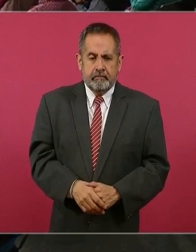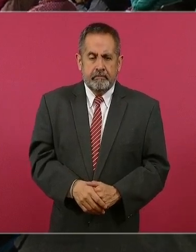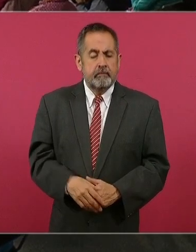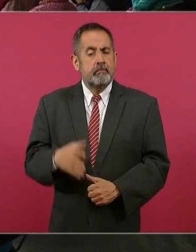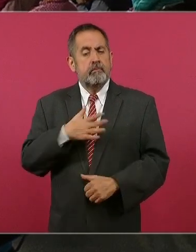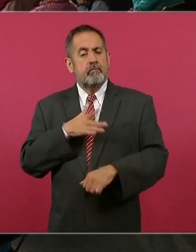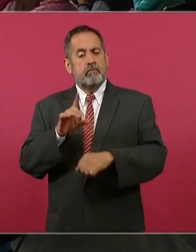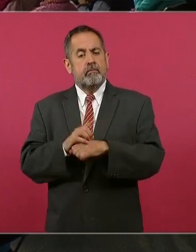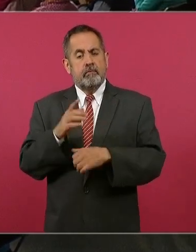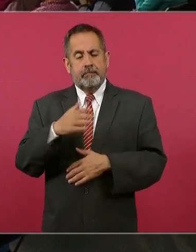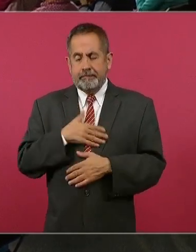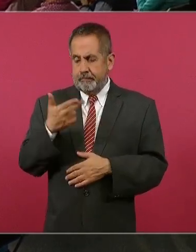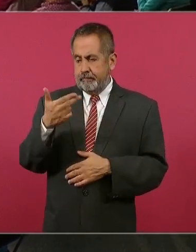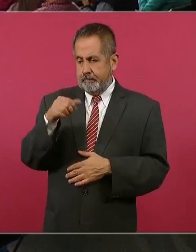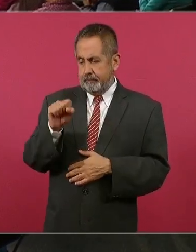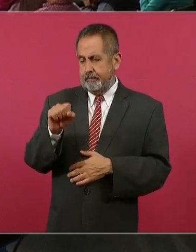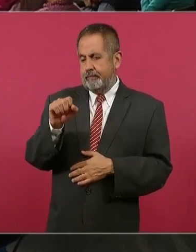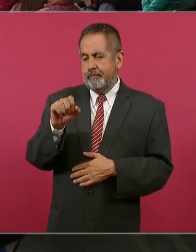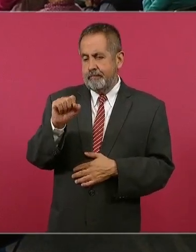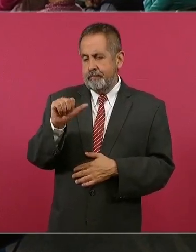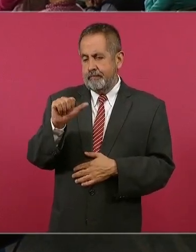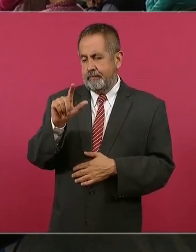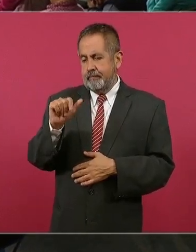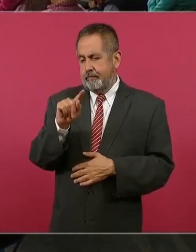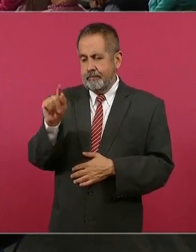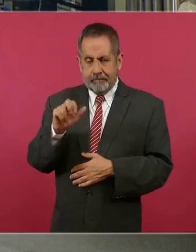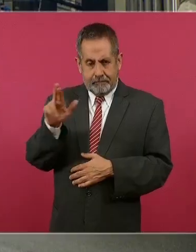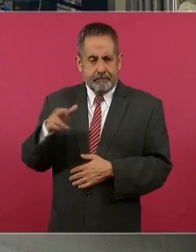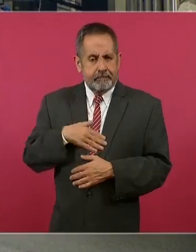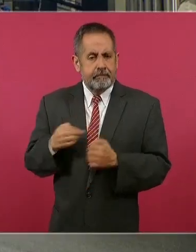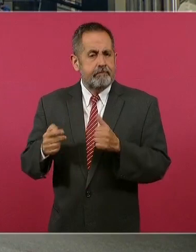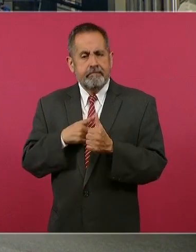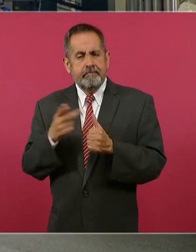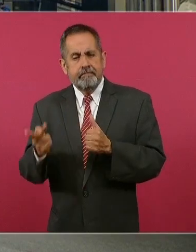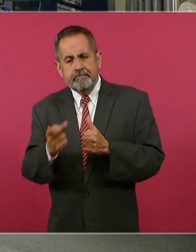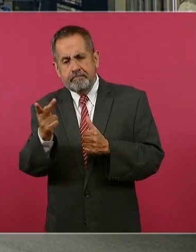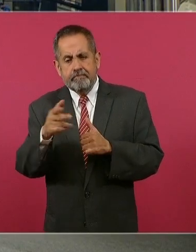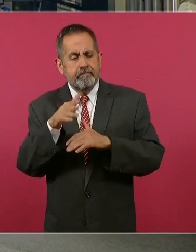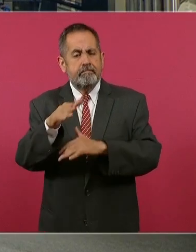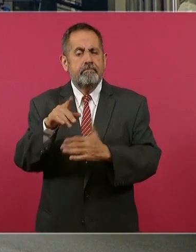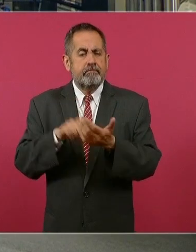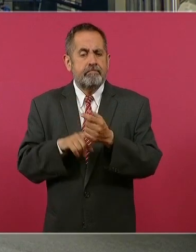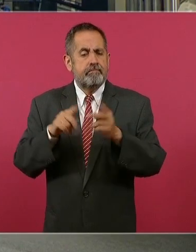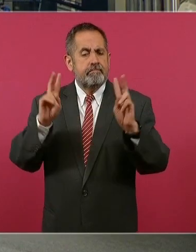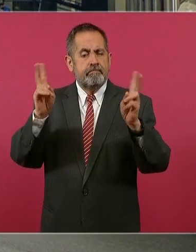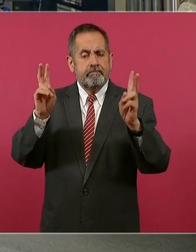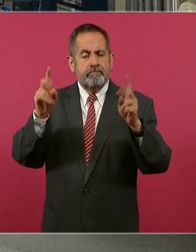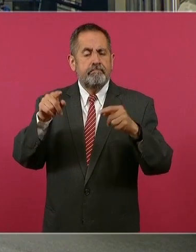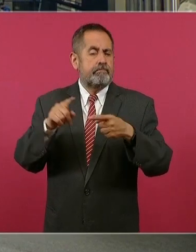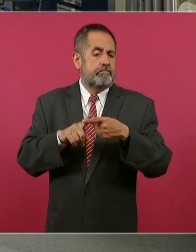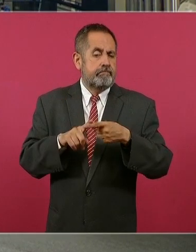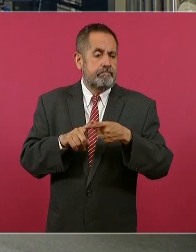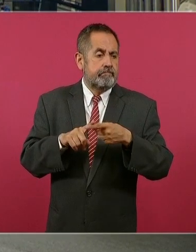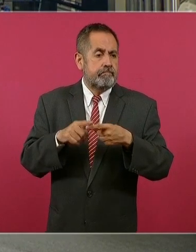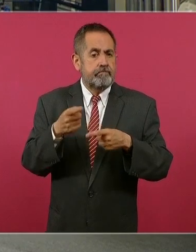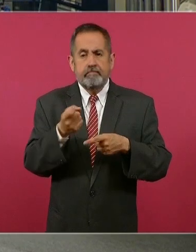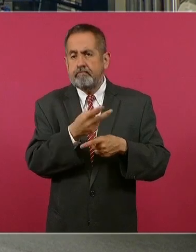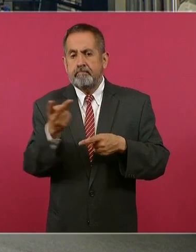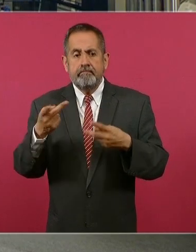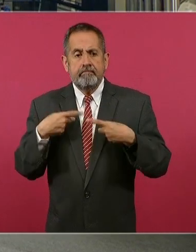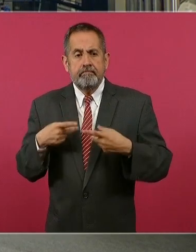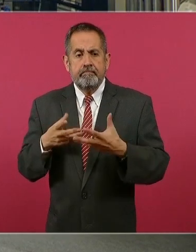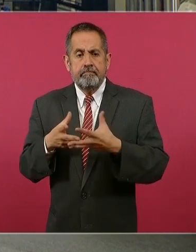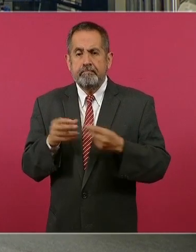Buenos días, presidente. Hans Salazar, de Noticiero en Redes. Mi primera pregunta tiene que ver con el tema de desaparecidos.